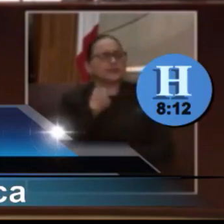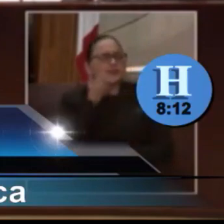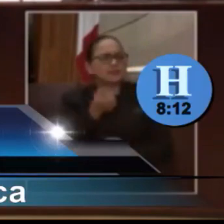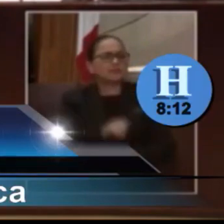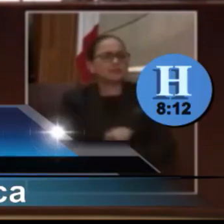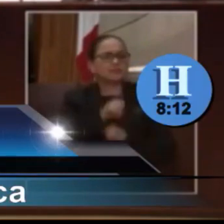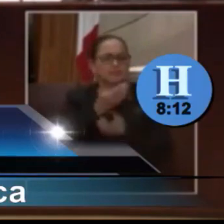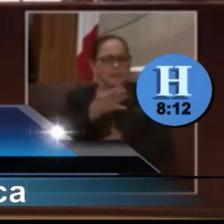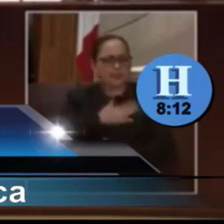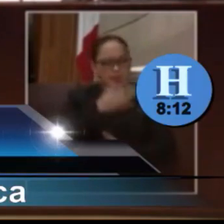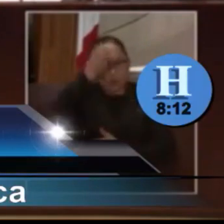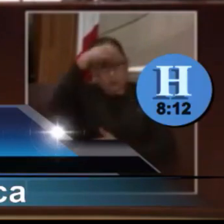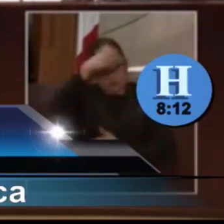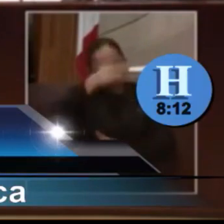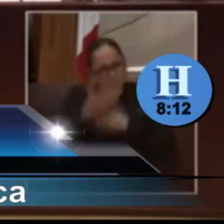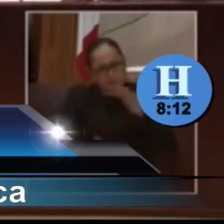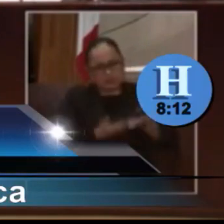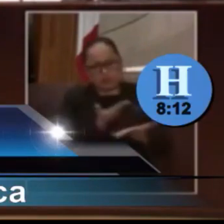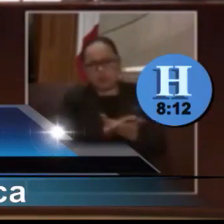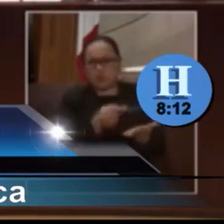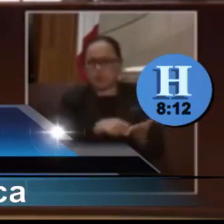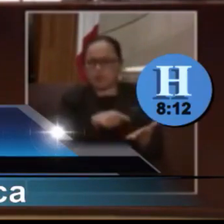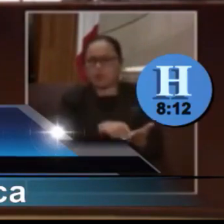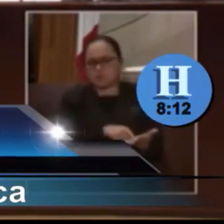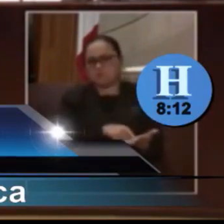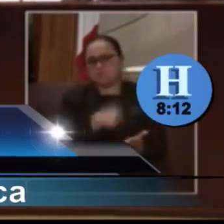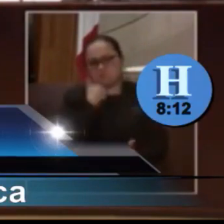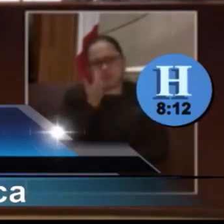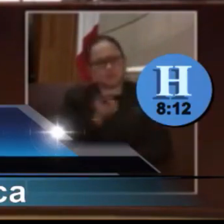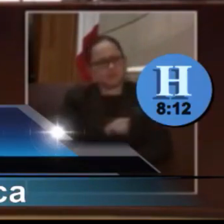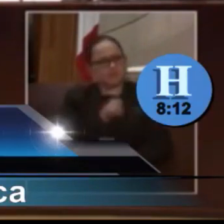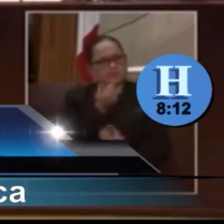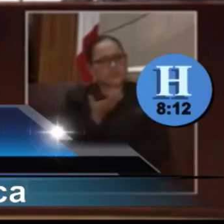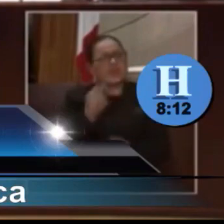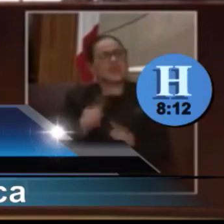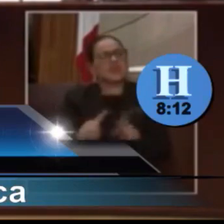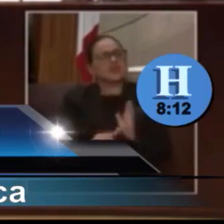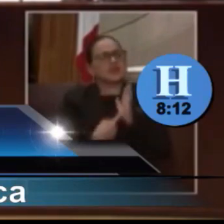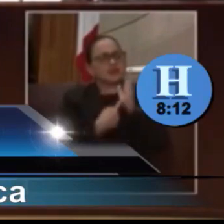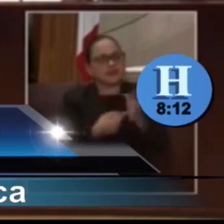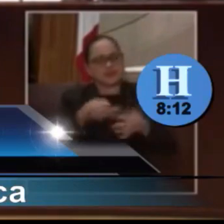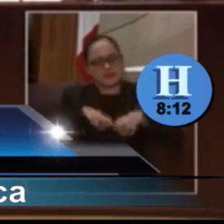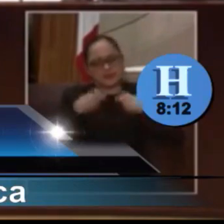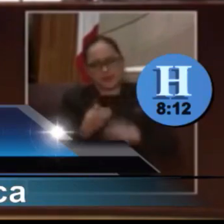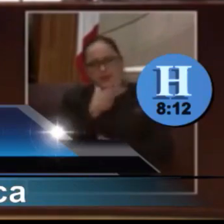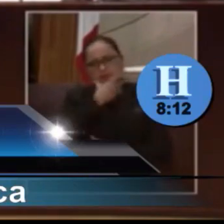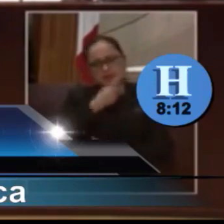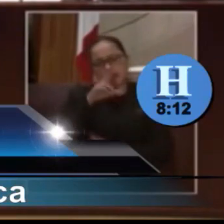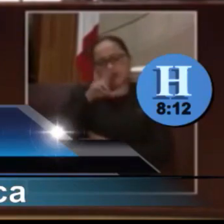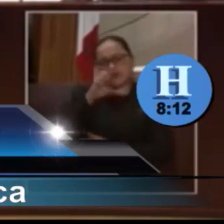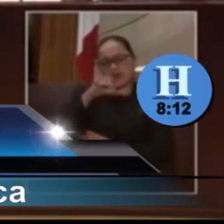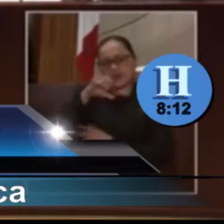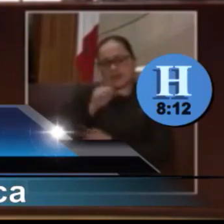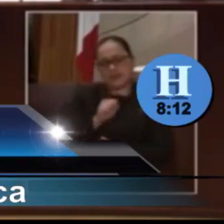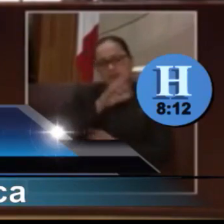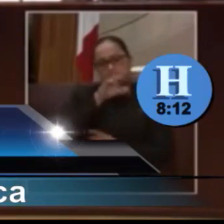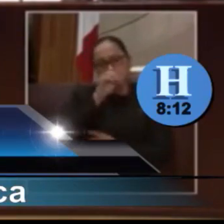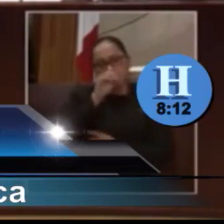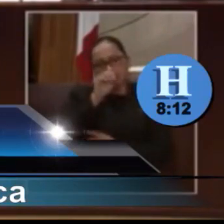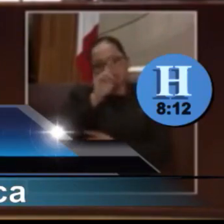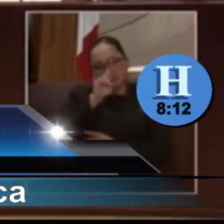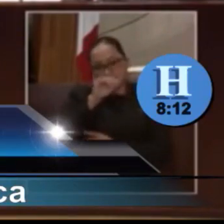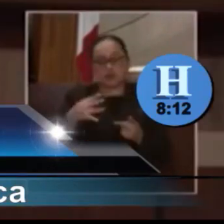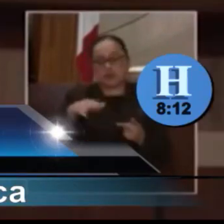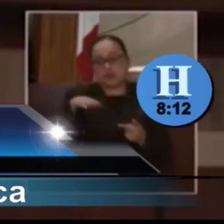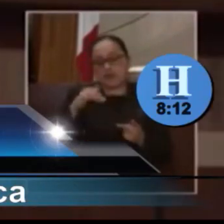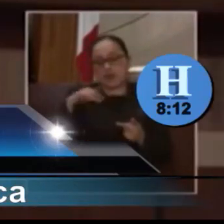fideicomiso, entre los depósitos y los fines electorales. Entonces, como que el tribunal, al ser la máxima autoridad en materia electoral,